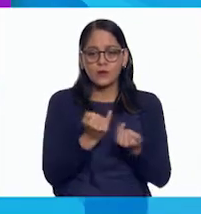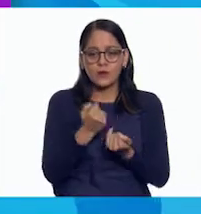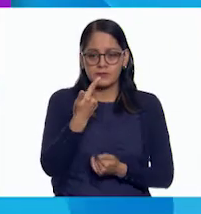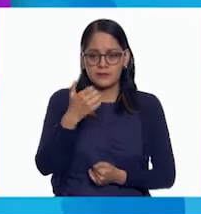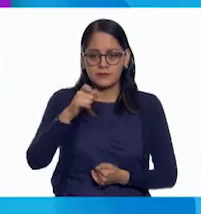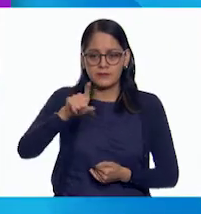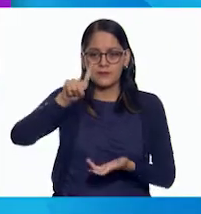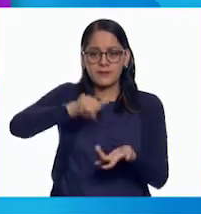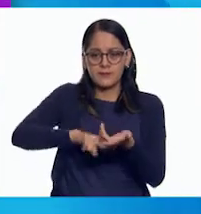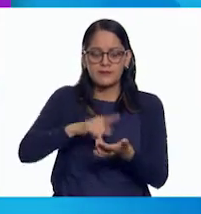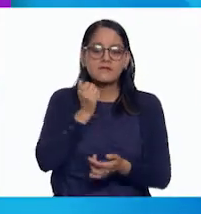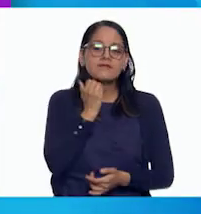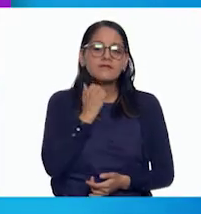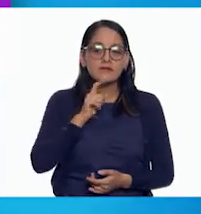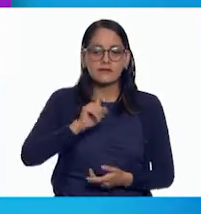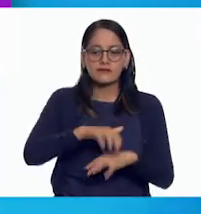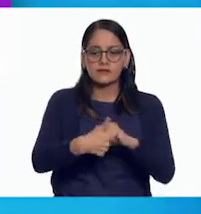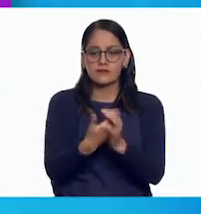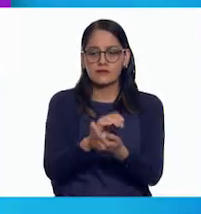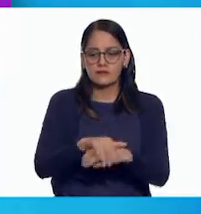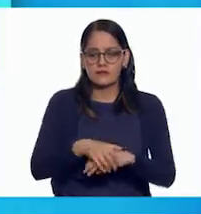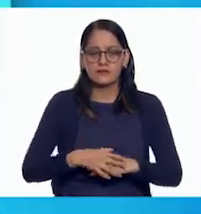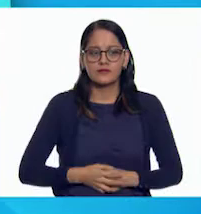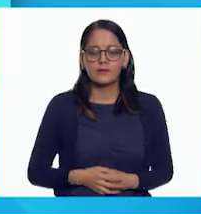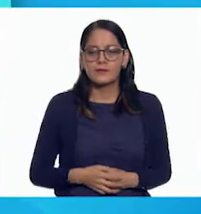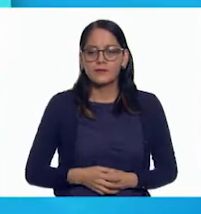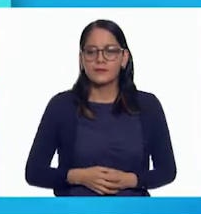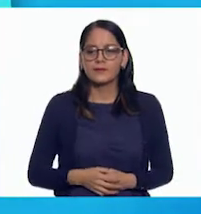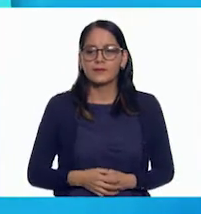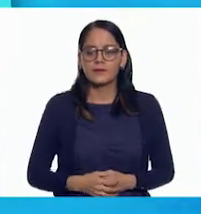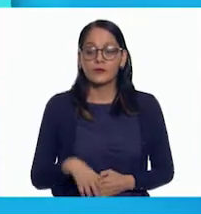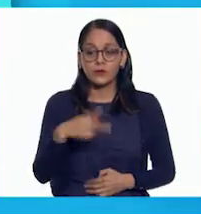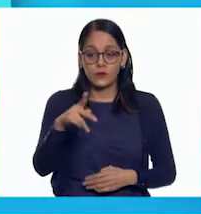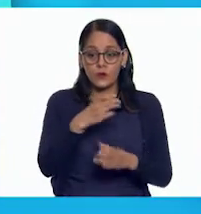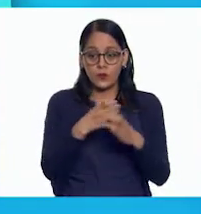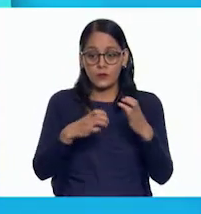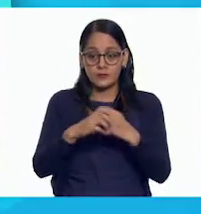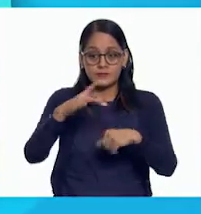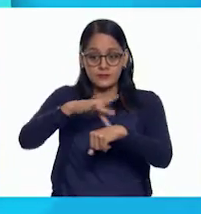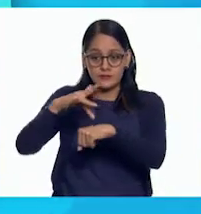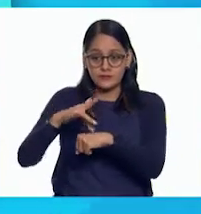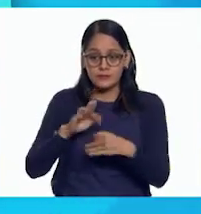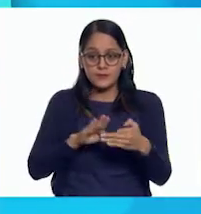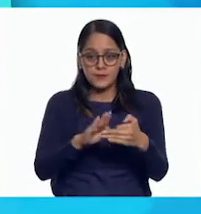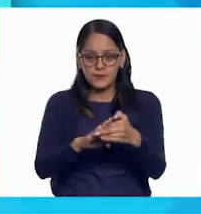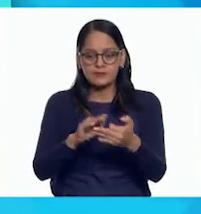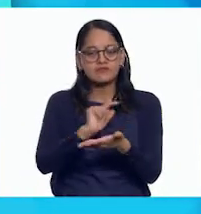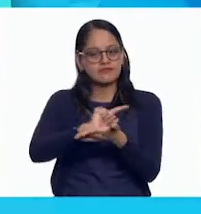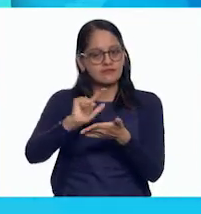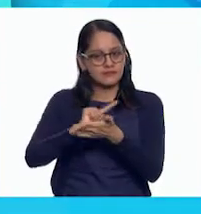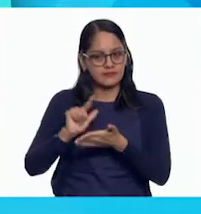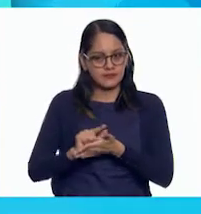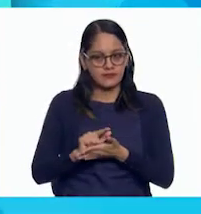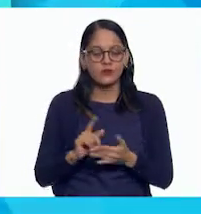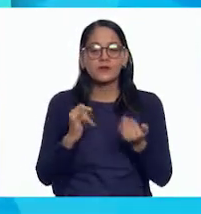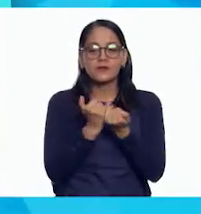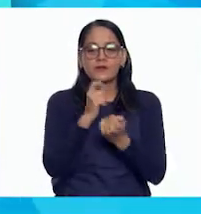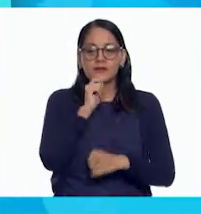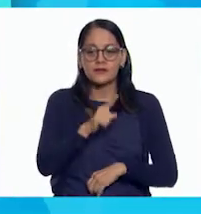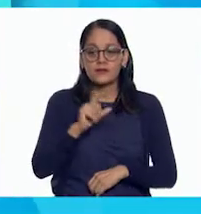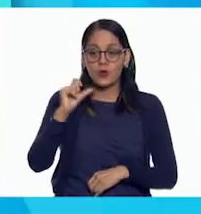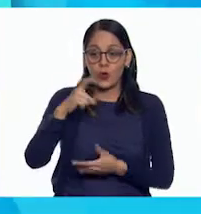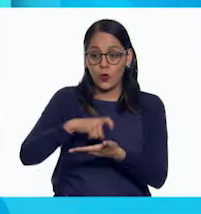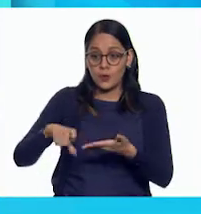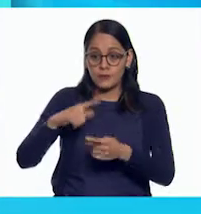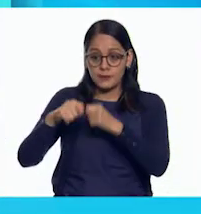aplica desinfectante a base de agua y alcohol. Desinfecta las superficies de los objetos que más utilizas. También